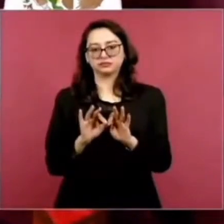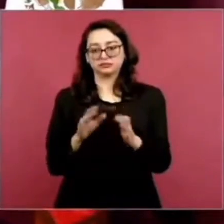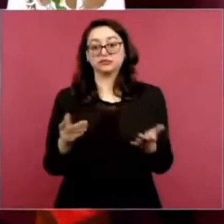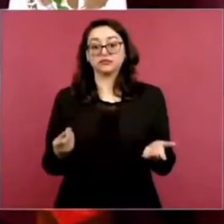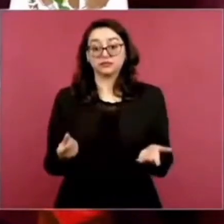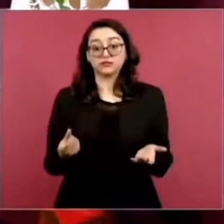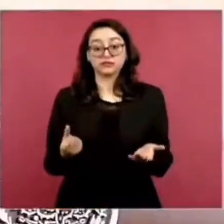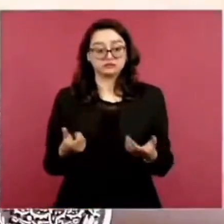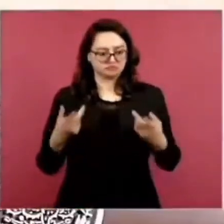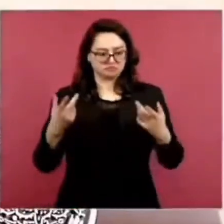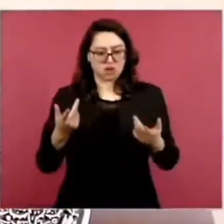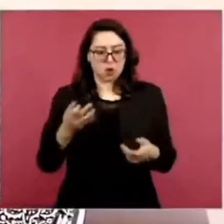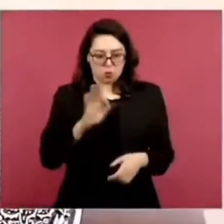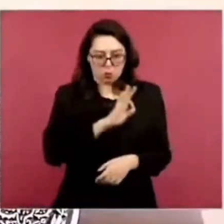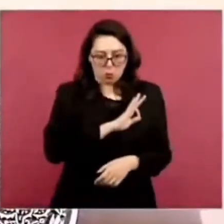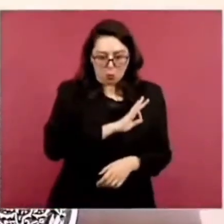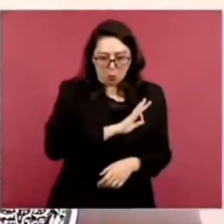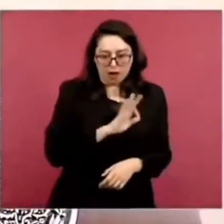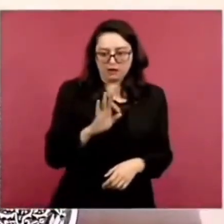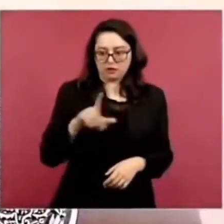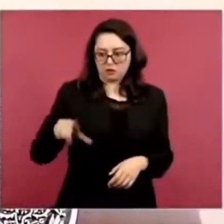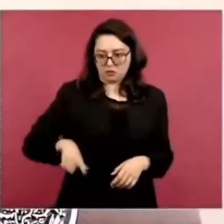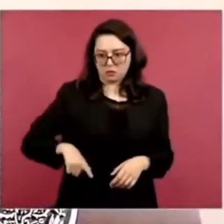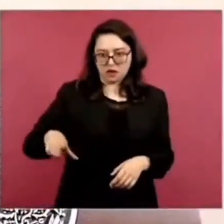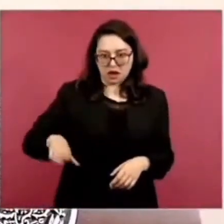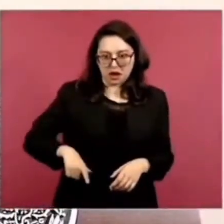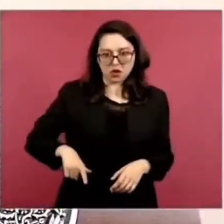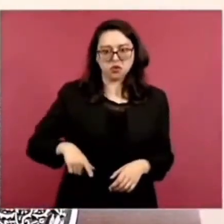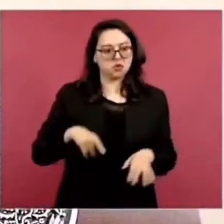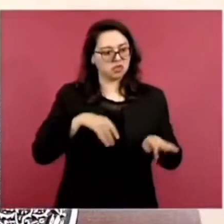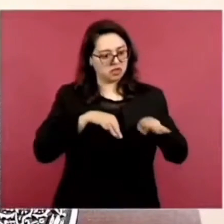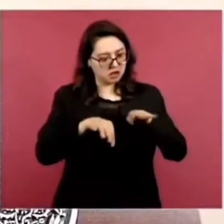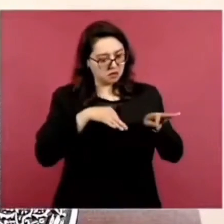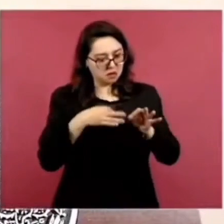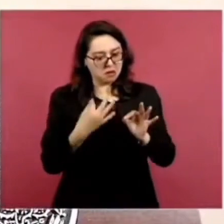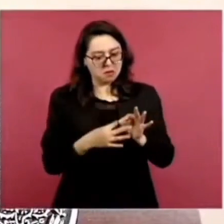pero lo más importante es